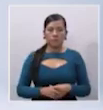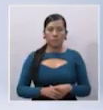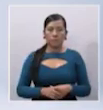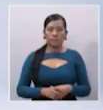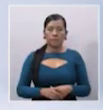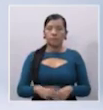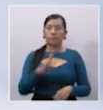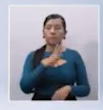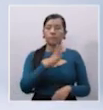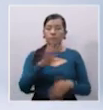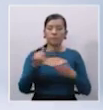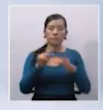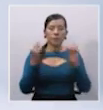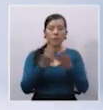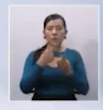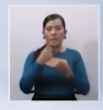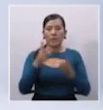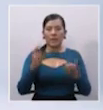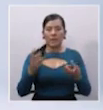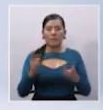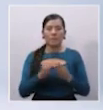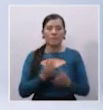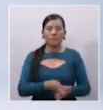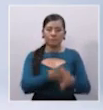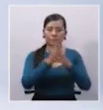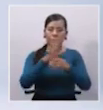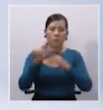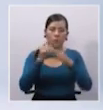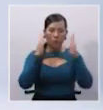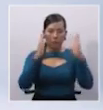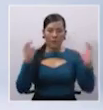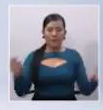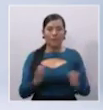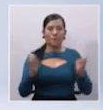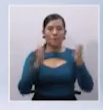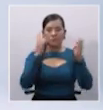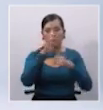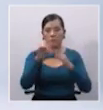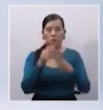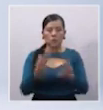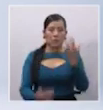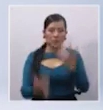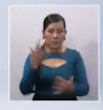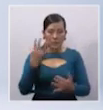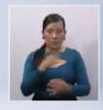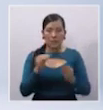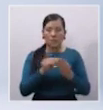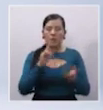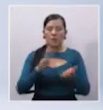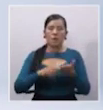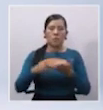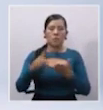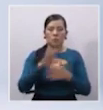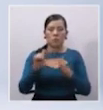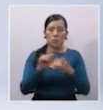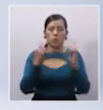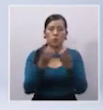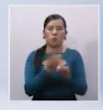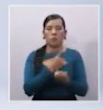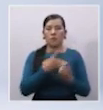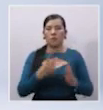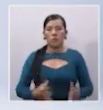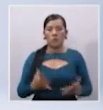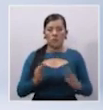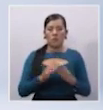Y también autoridades piden que los créditos que fueron destinados para atender la emergencia por los incendios y que fueron aprobados en la Comisión de Diputados